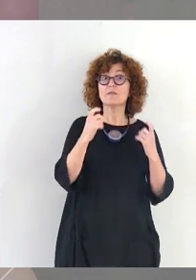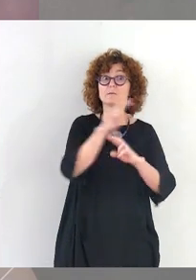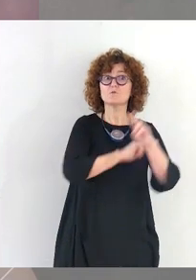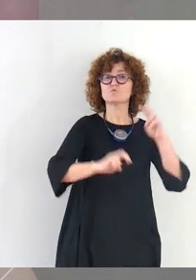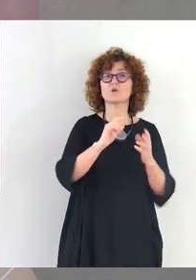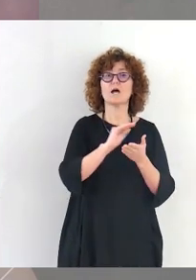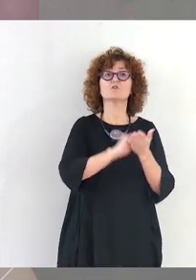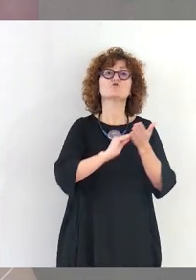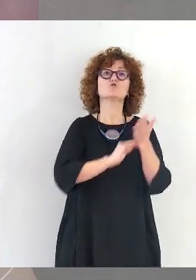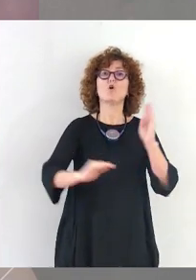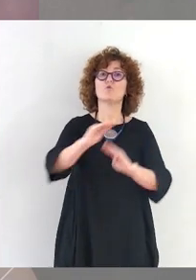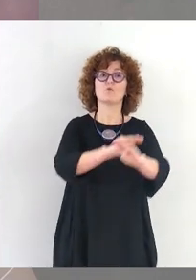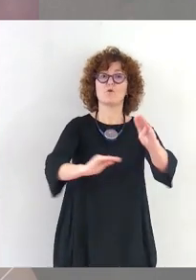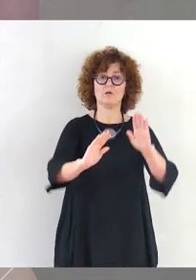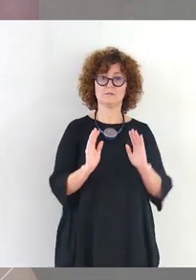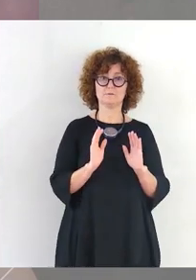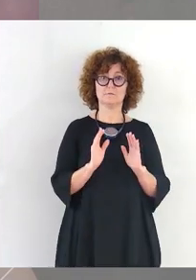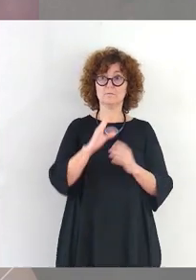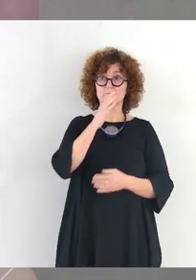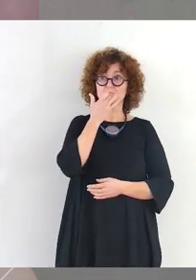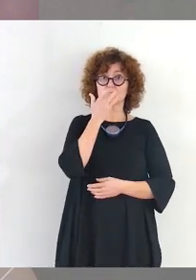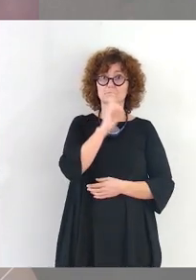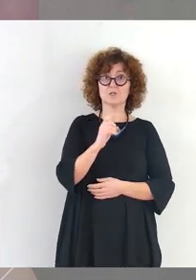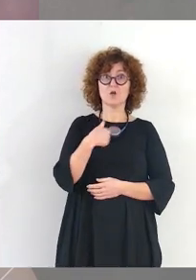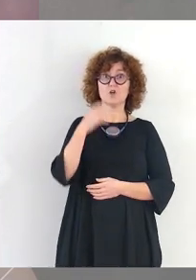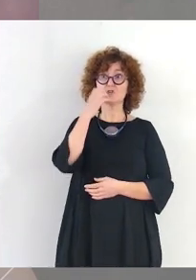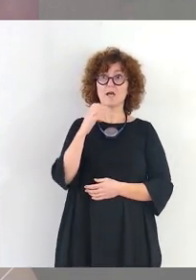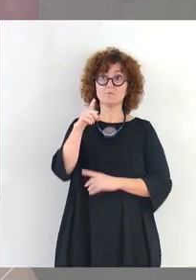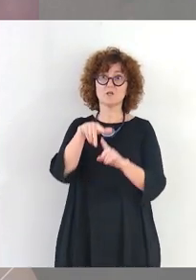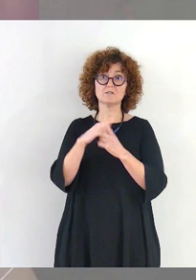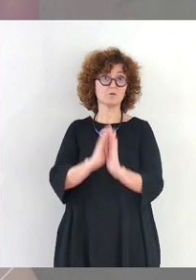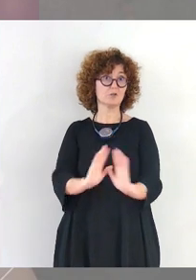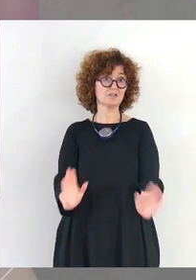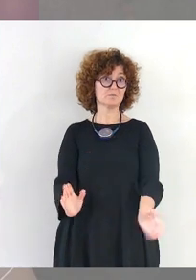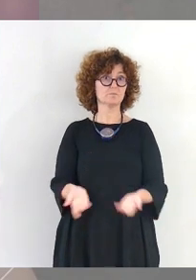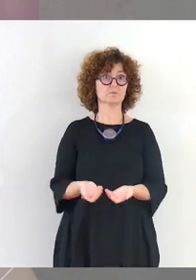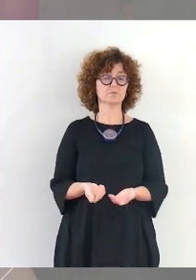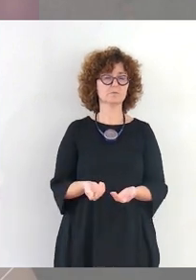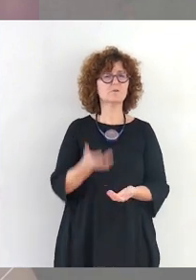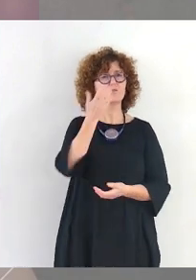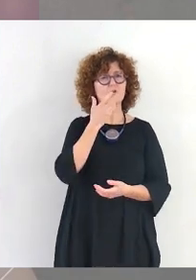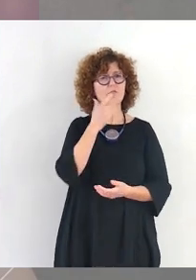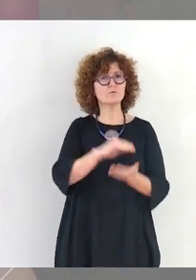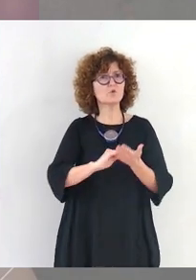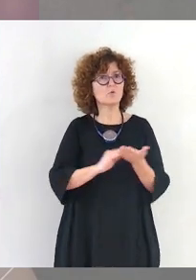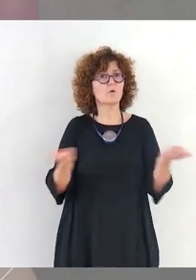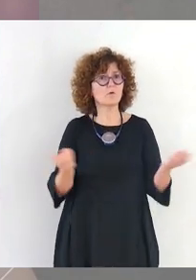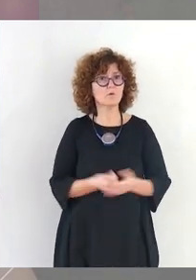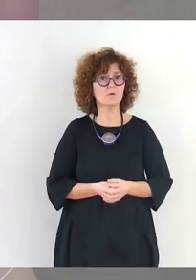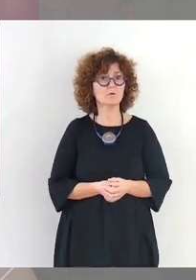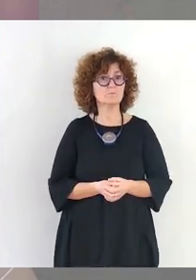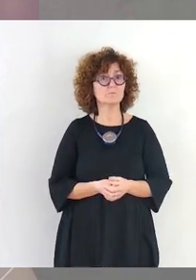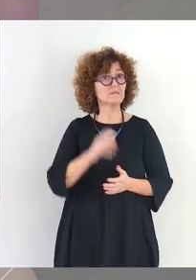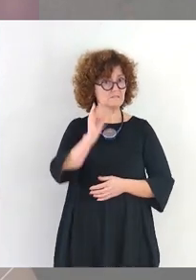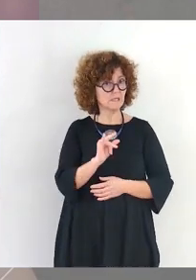perdiz porque entonces estamos quejándonos de la situación y decir bueno conocemos alguna solución Sí